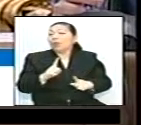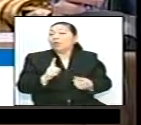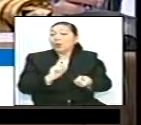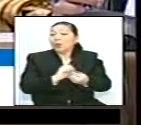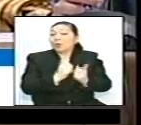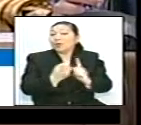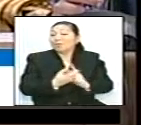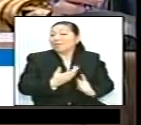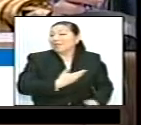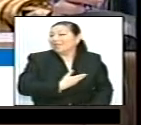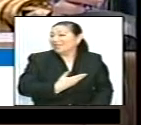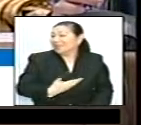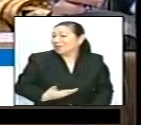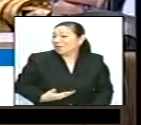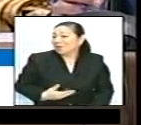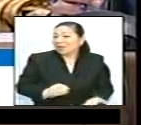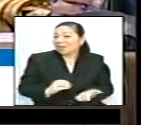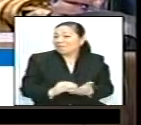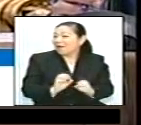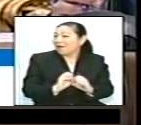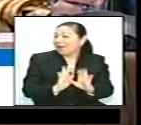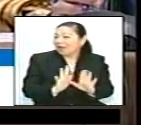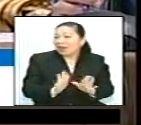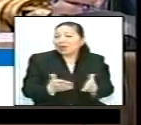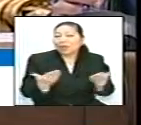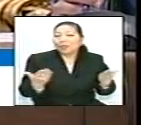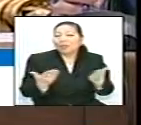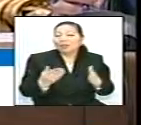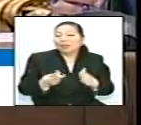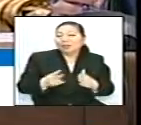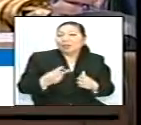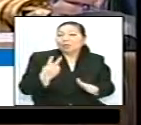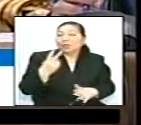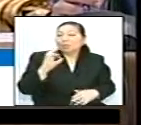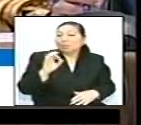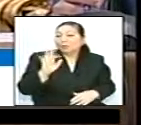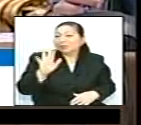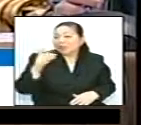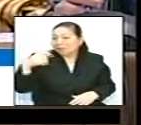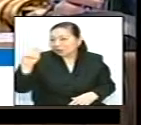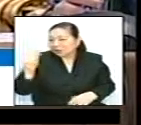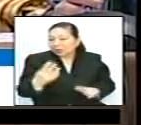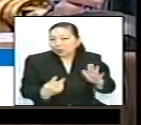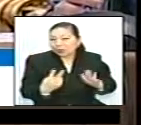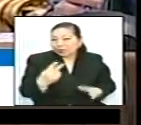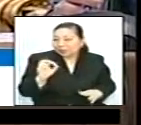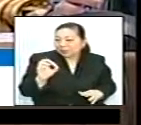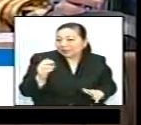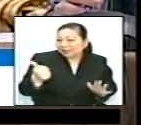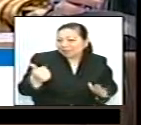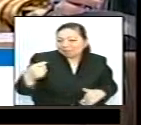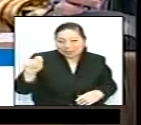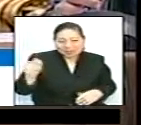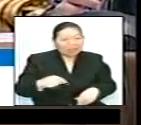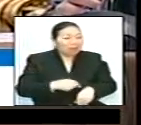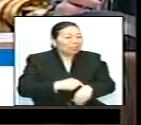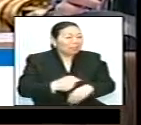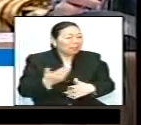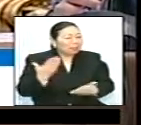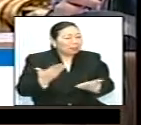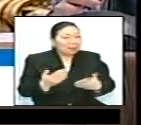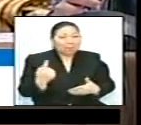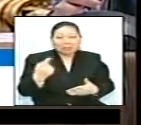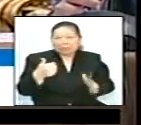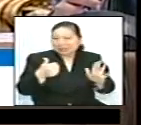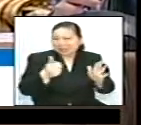cambio de gobierno, claro está en los cuadros donde se ha decrecido 12.5%, 12.6%, y eso demora aproximadamente el